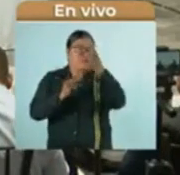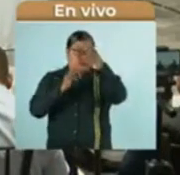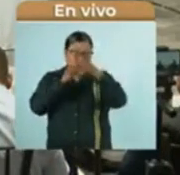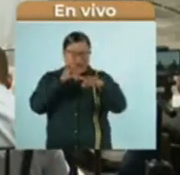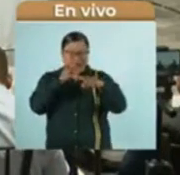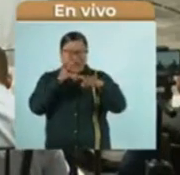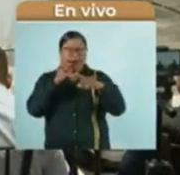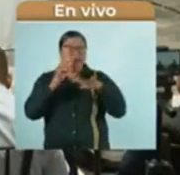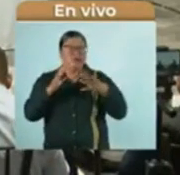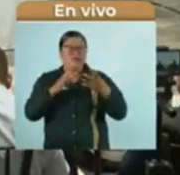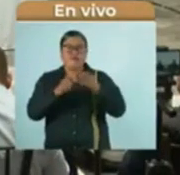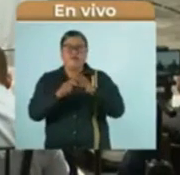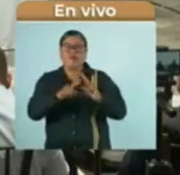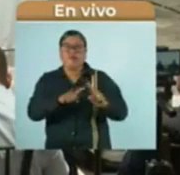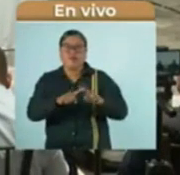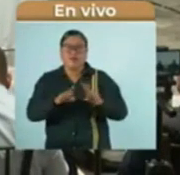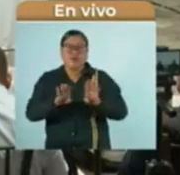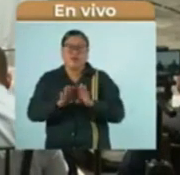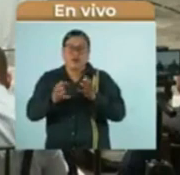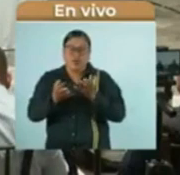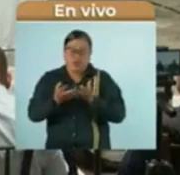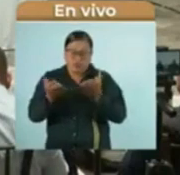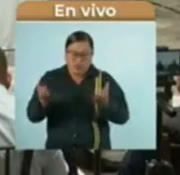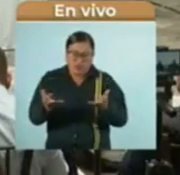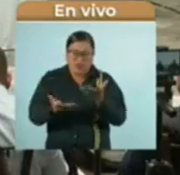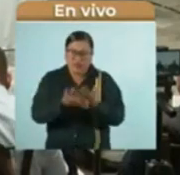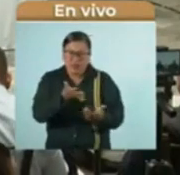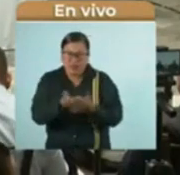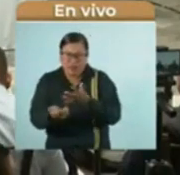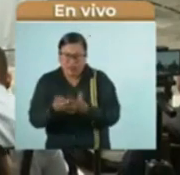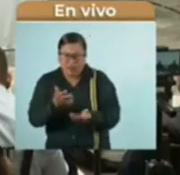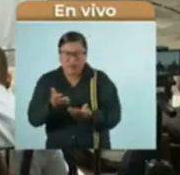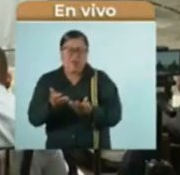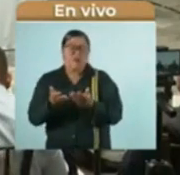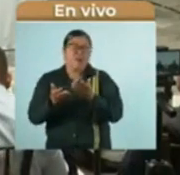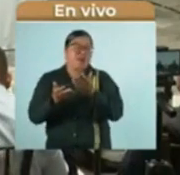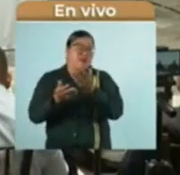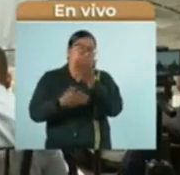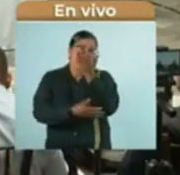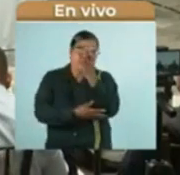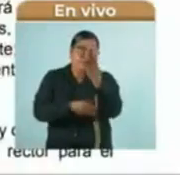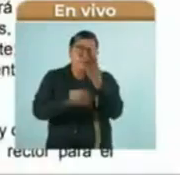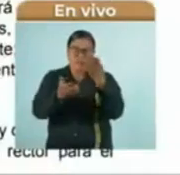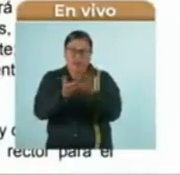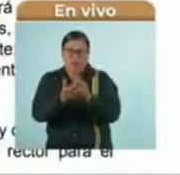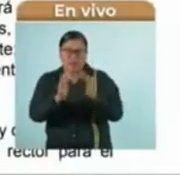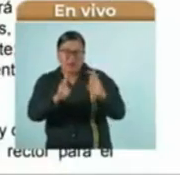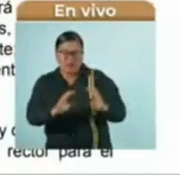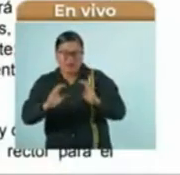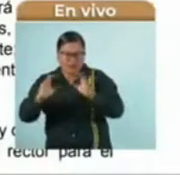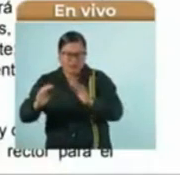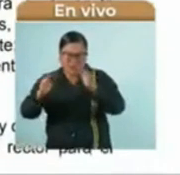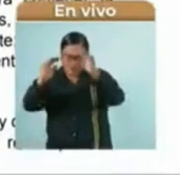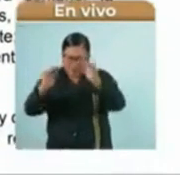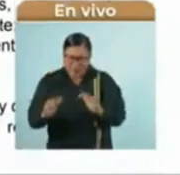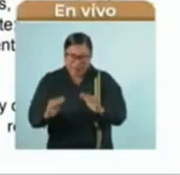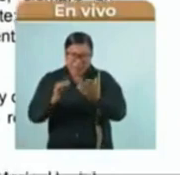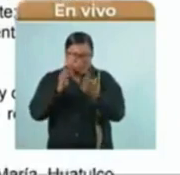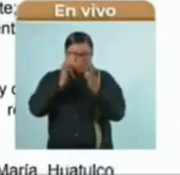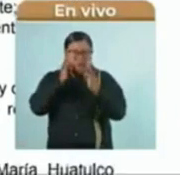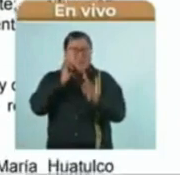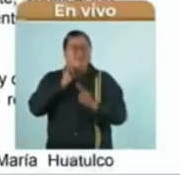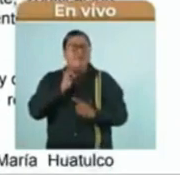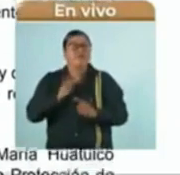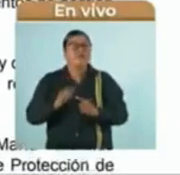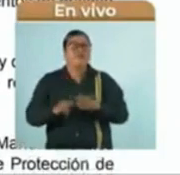e integrando instrumentos de gestión de suelo productivo, urbano, económico y de conservación. Más abajo,